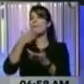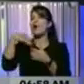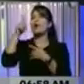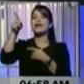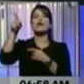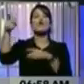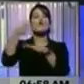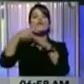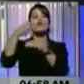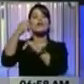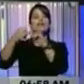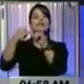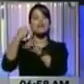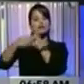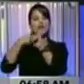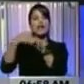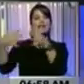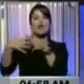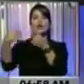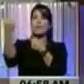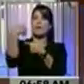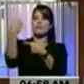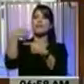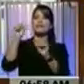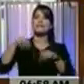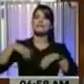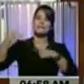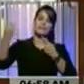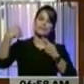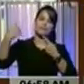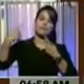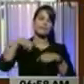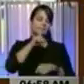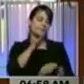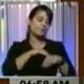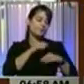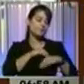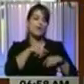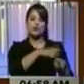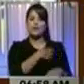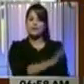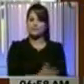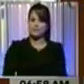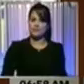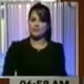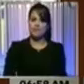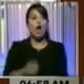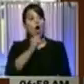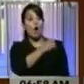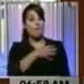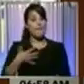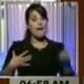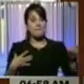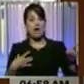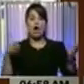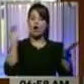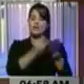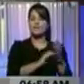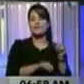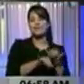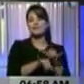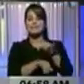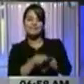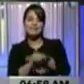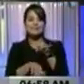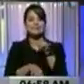del gobierno norteamericano y del Fondo Monetario Internacional en nuestra región. Y por eso es que el señor Obama anda haciendo sus toques